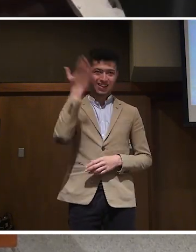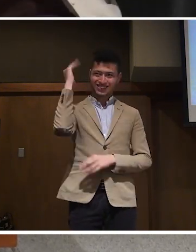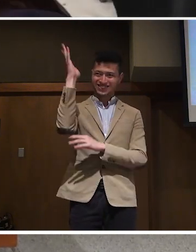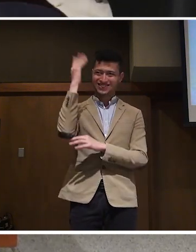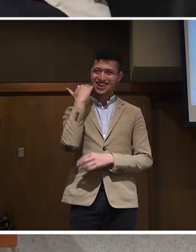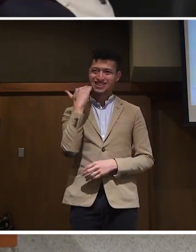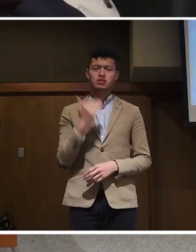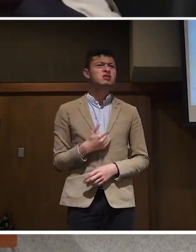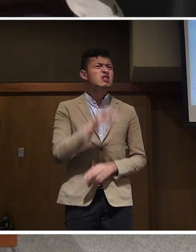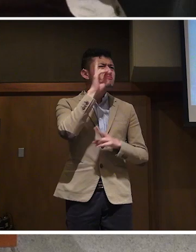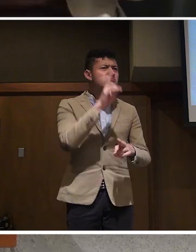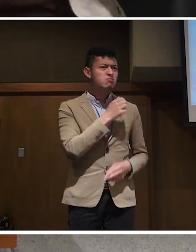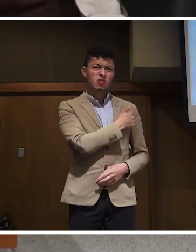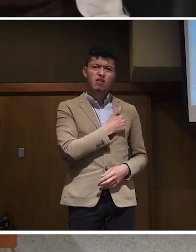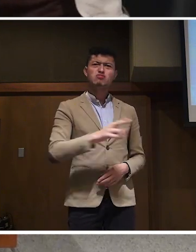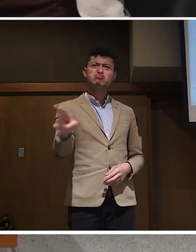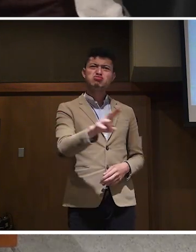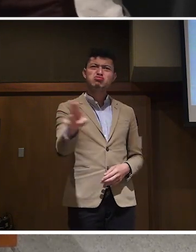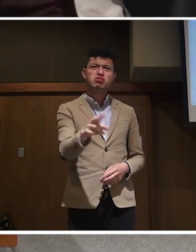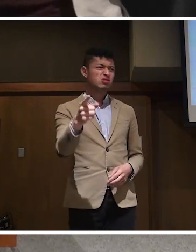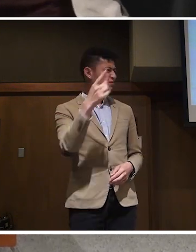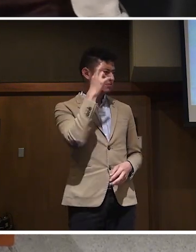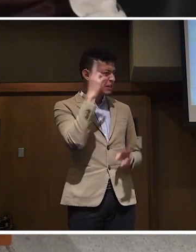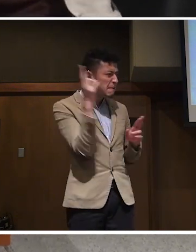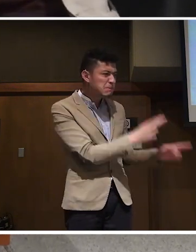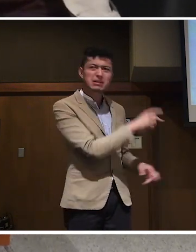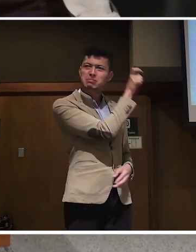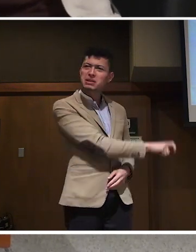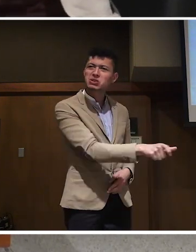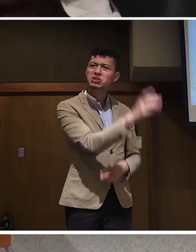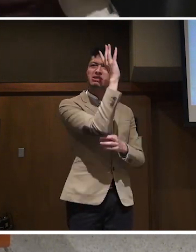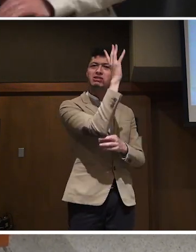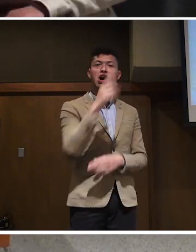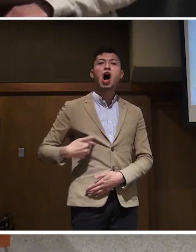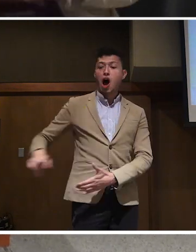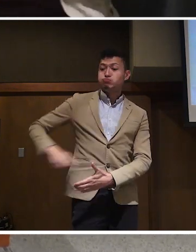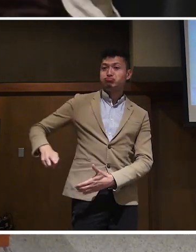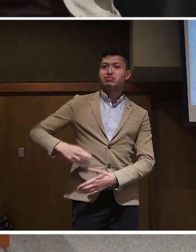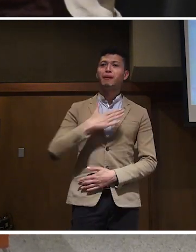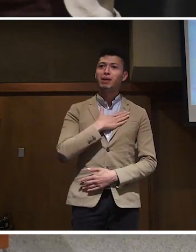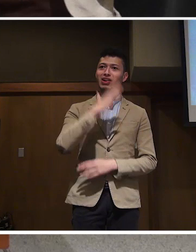respeto con el conferencista y con todos los demás, y en ese momento le sonó su celular que estaba entre su bolso.